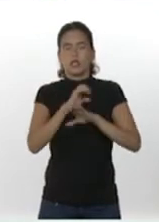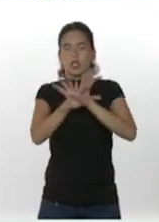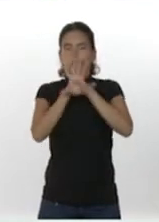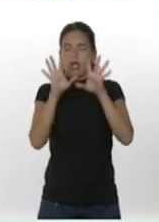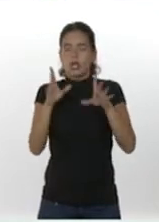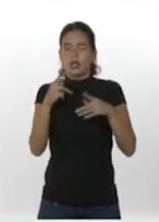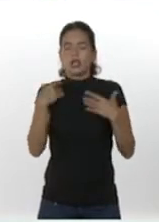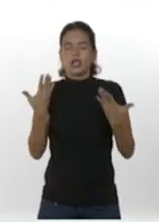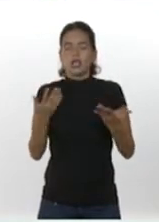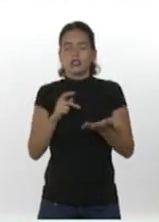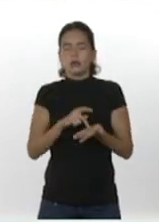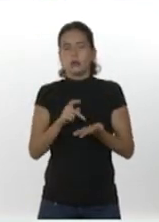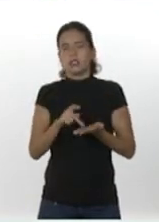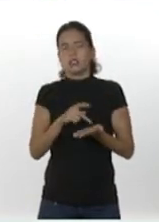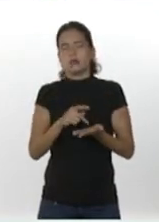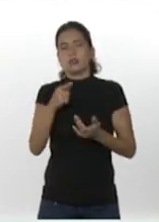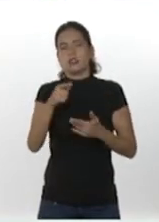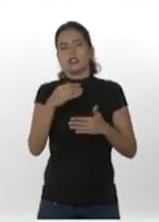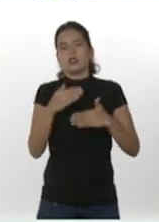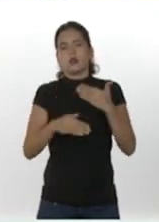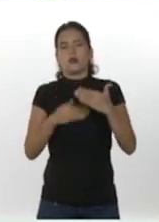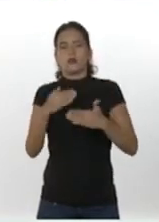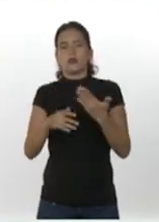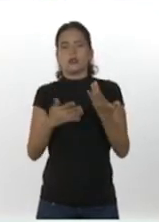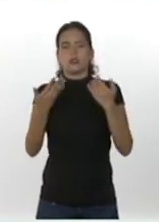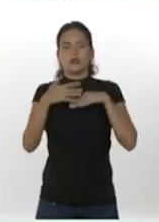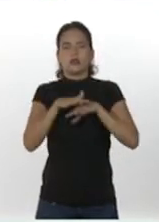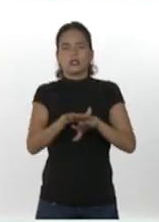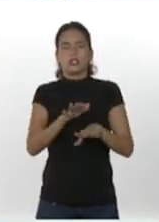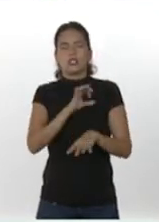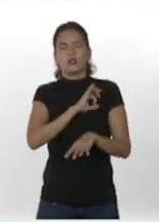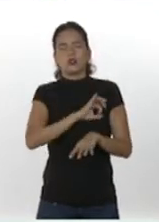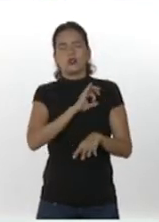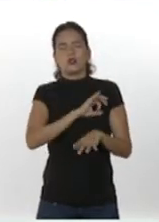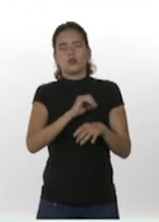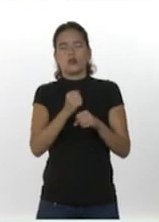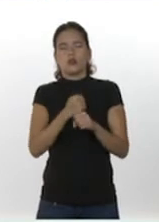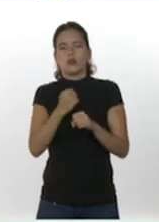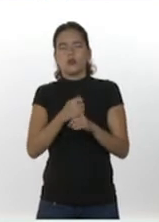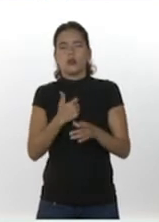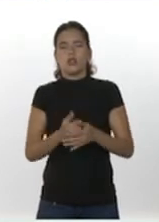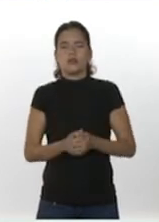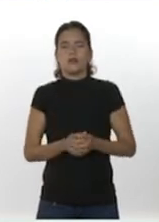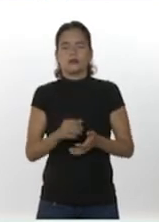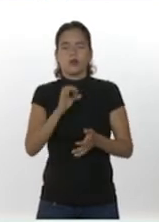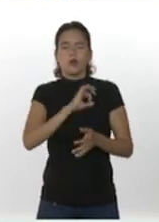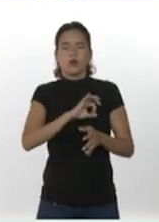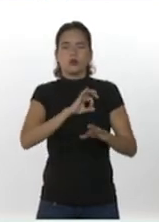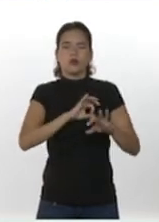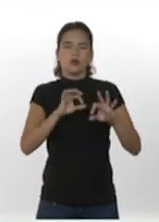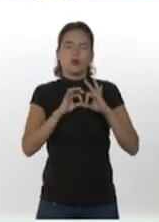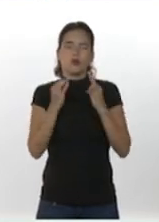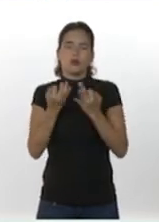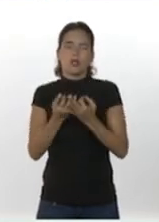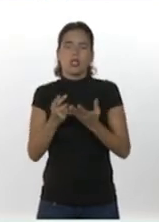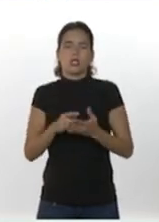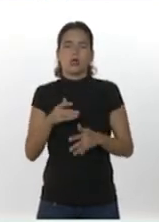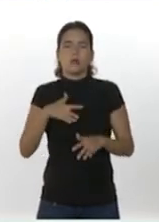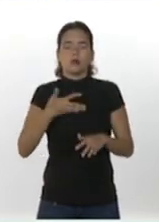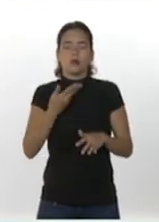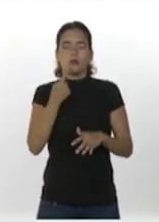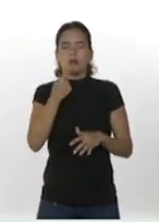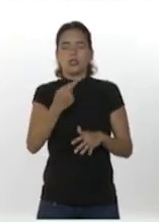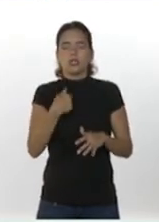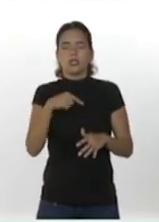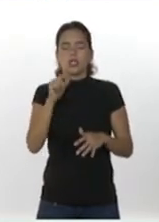ese participante está en un proceso de integración sociolaboral o sociofamiliar, entonces podemos decir que ha